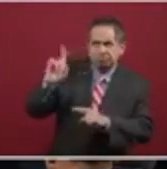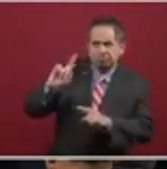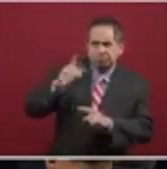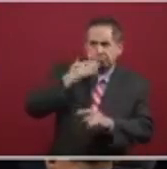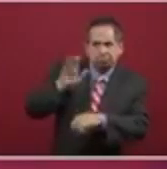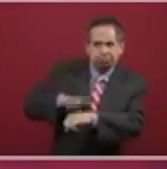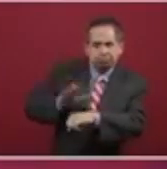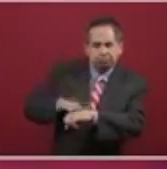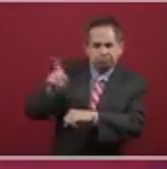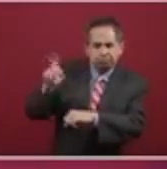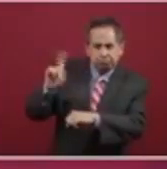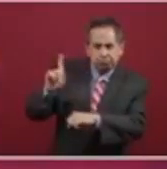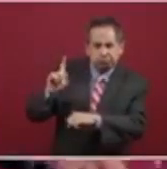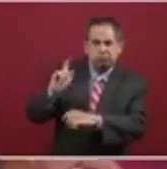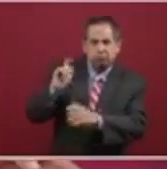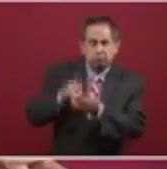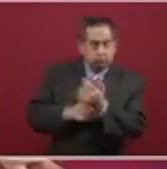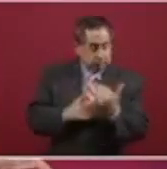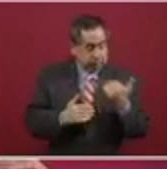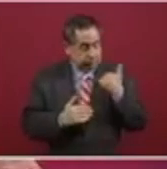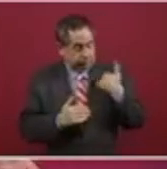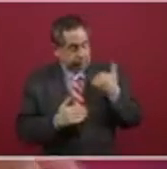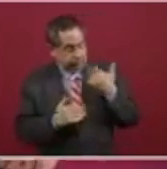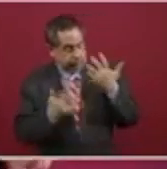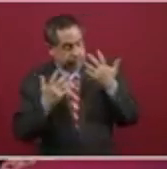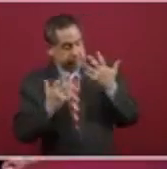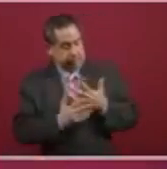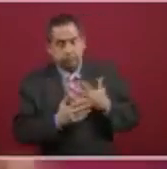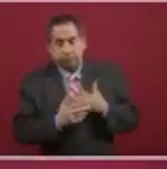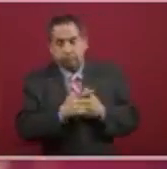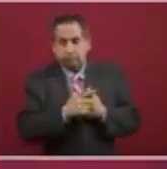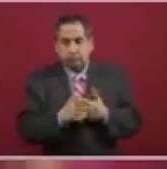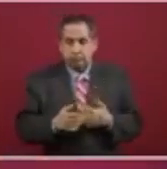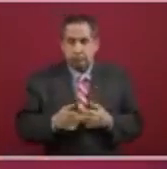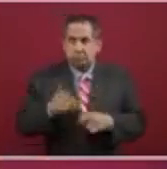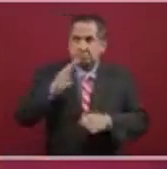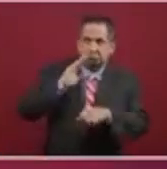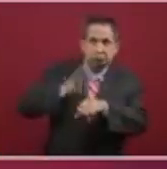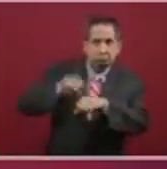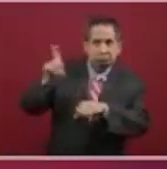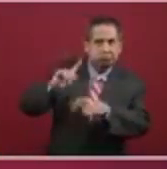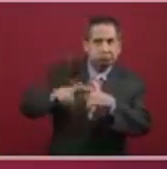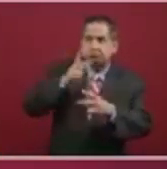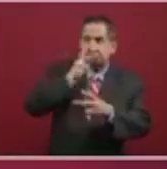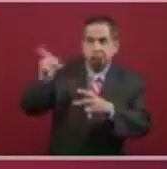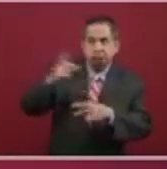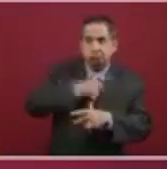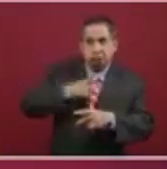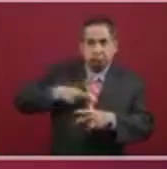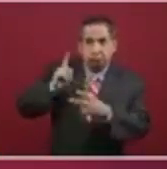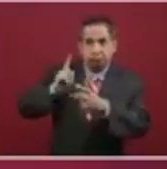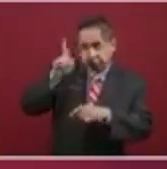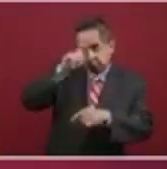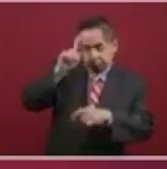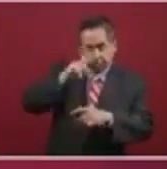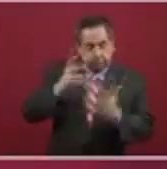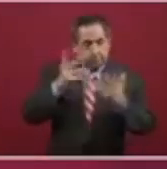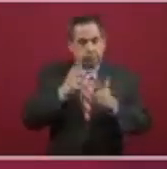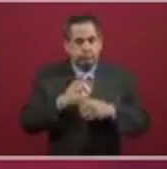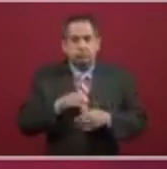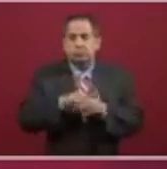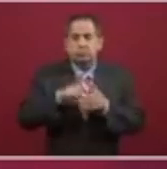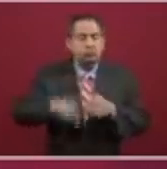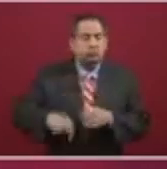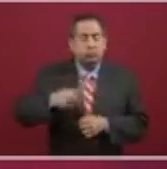nos señalan, nos pueden decir, ay mamá, ay papá, ¿sí? No fumes